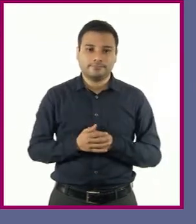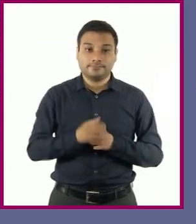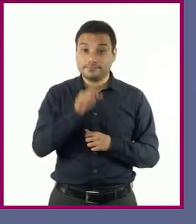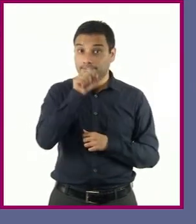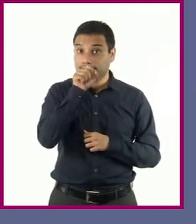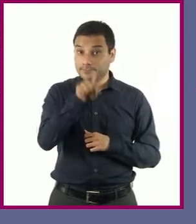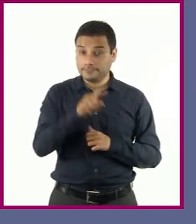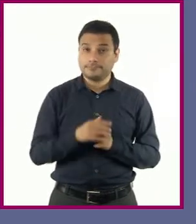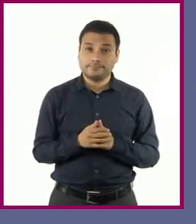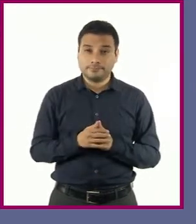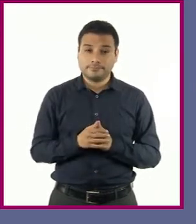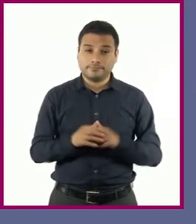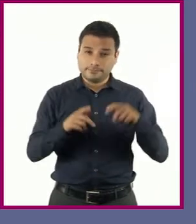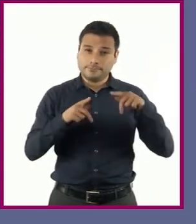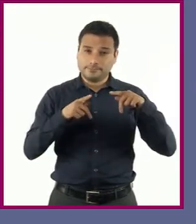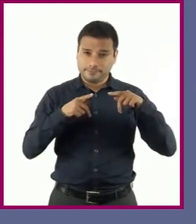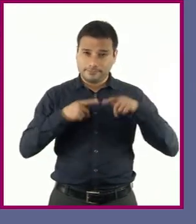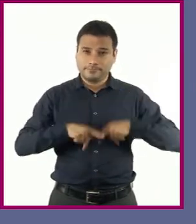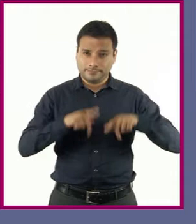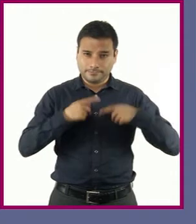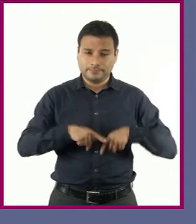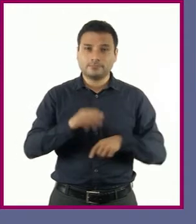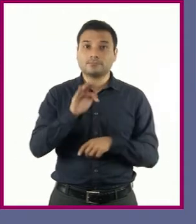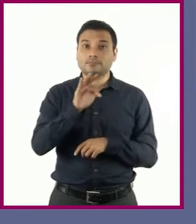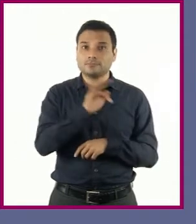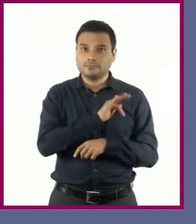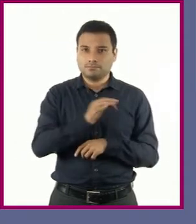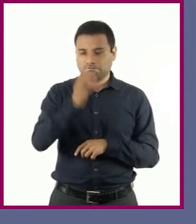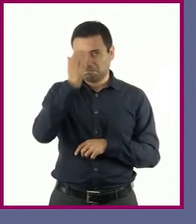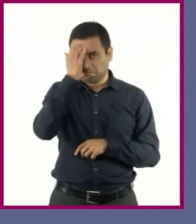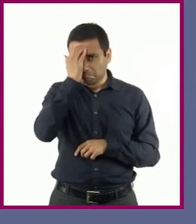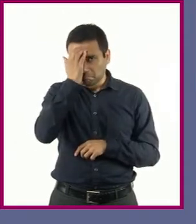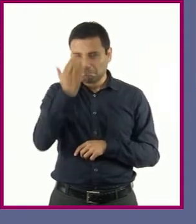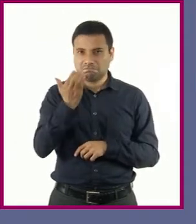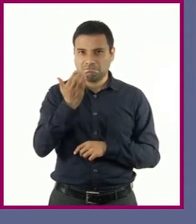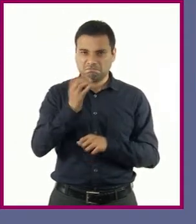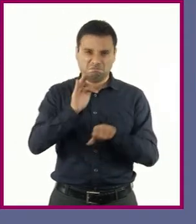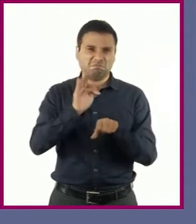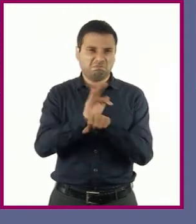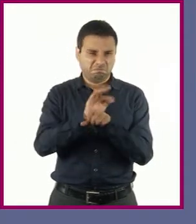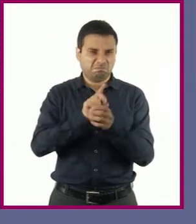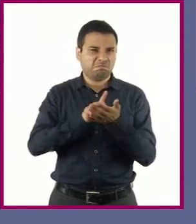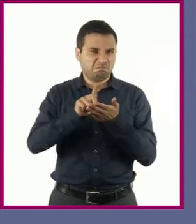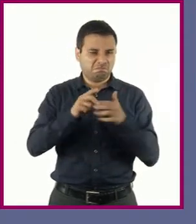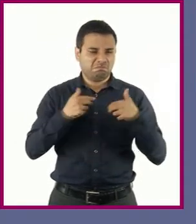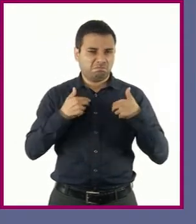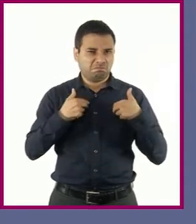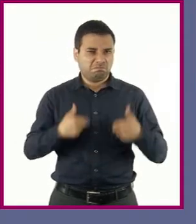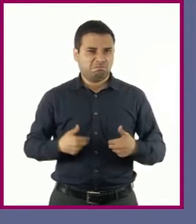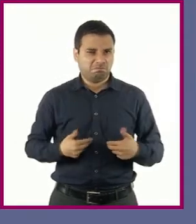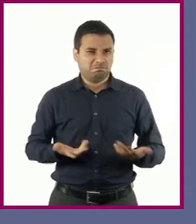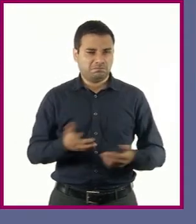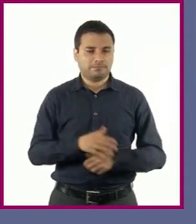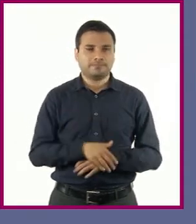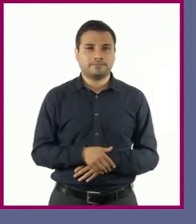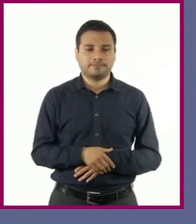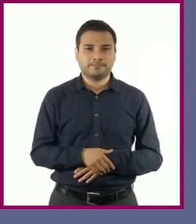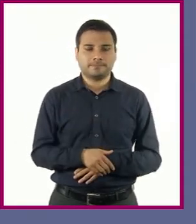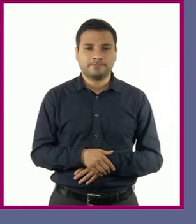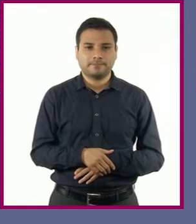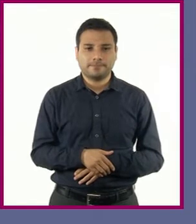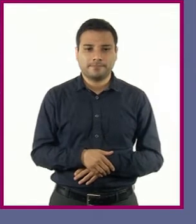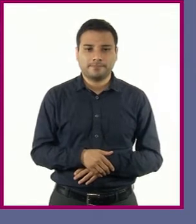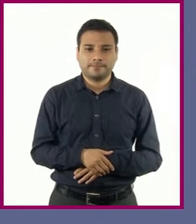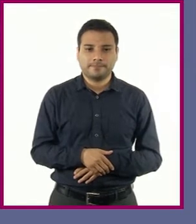mayor parte de la población pueda conocer, defender y ejercer sus derechos humanos y sus libertades, además